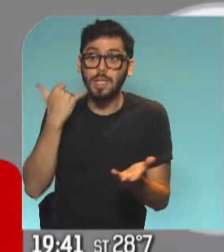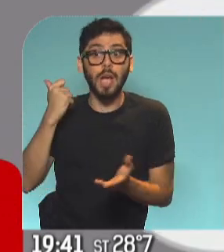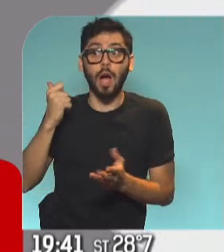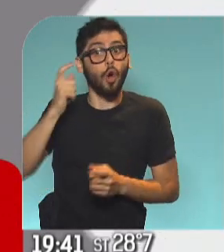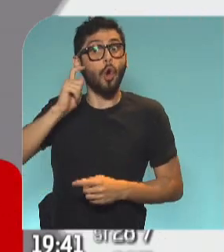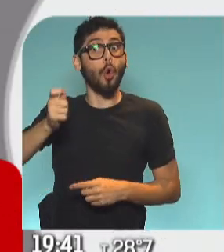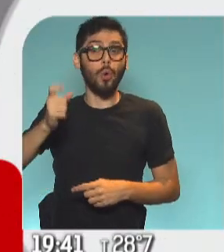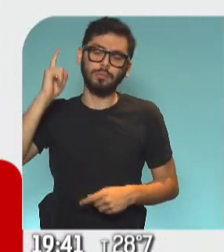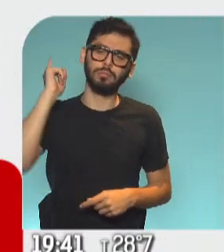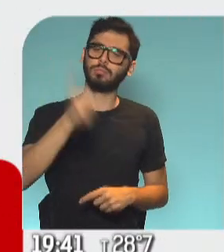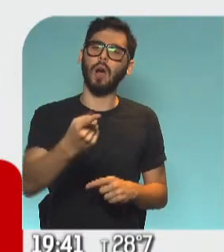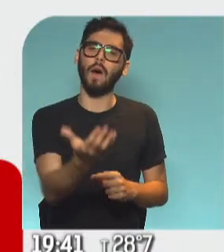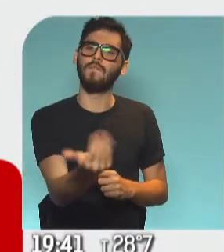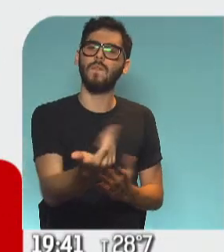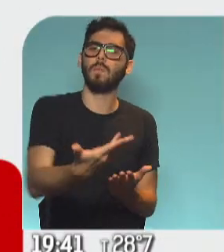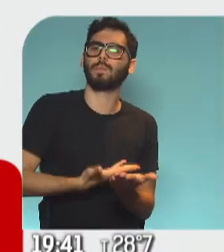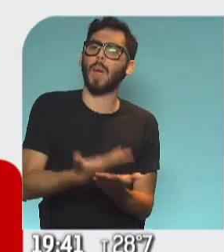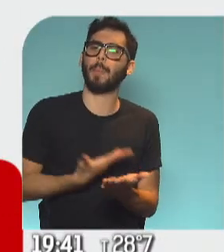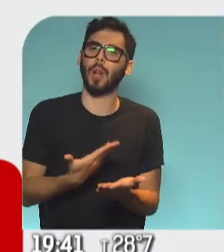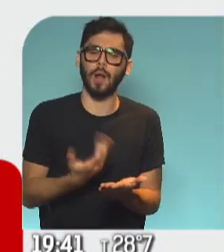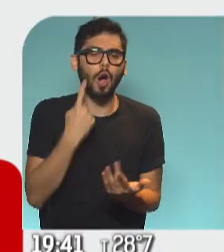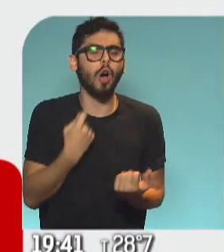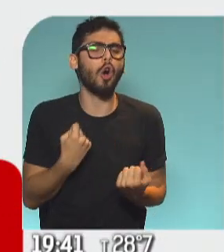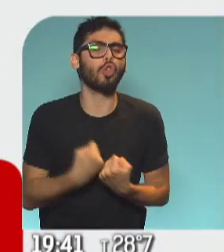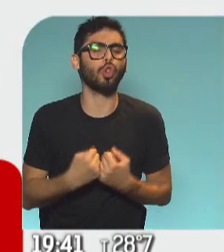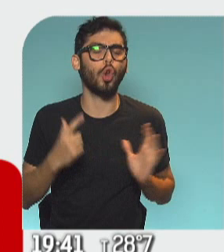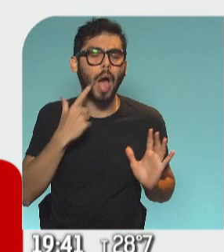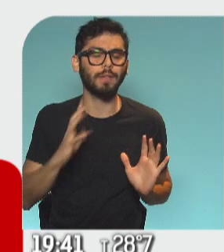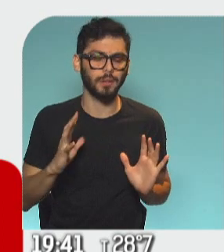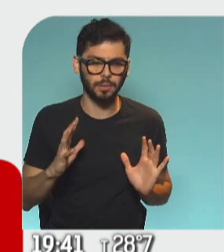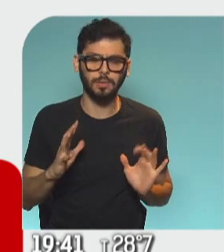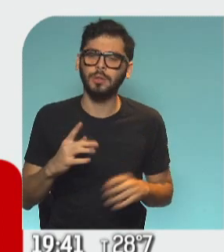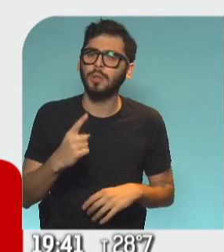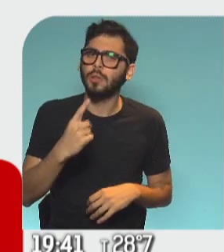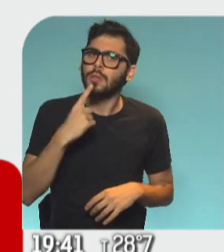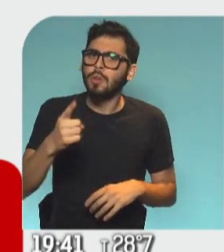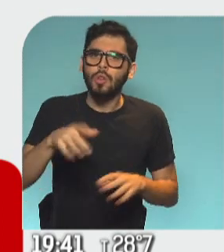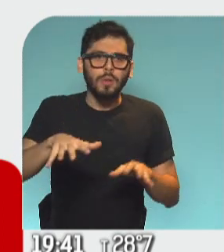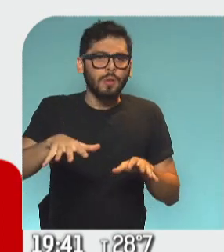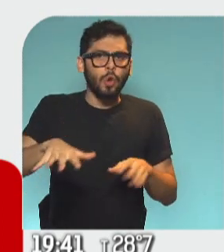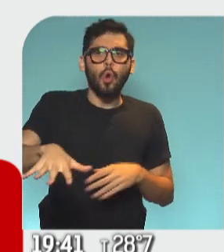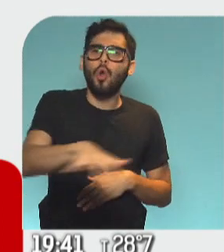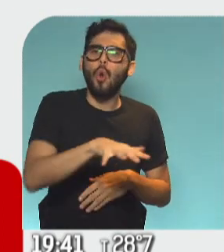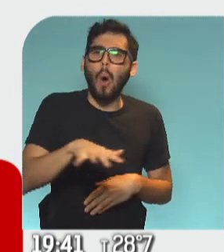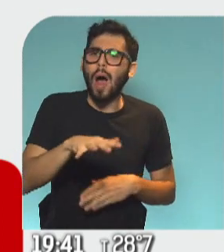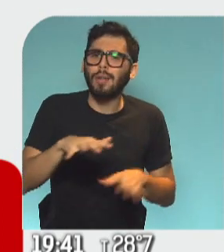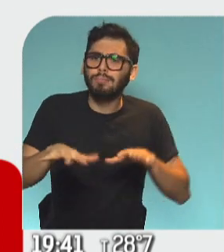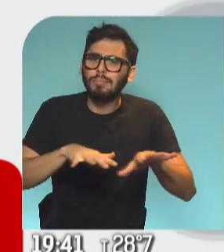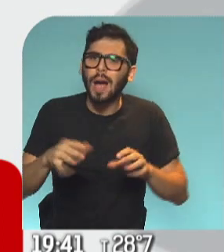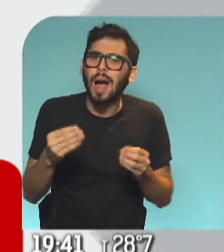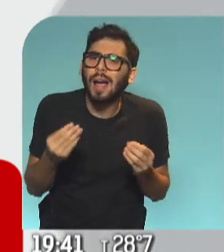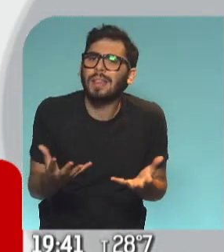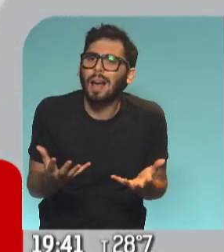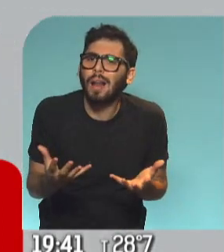aquí justamente en el Ministerio de Salud de la Ciudad de Buenos Aires. Gabriel, ¿cuál es el clima en el lugar? Entiendo que está Gendarmería allí presente,